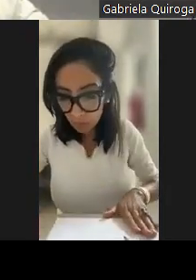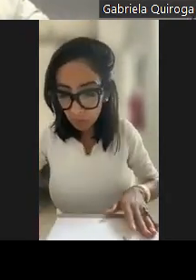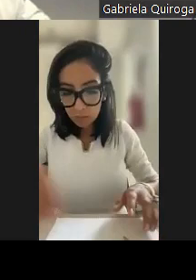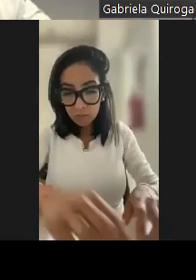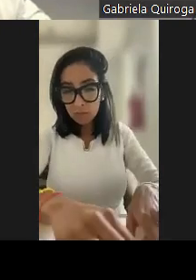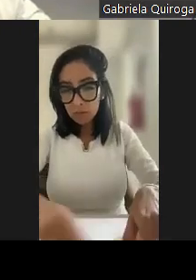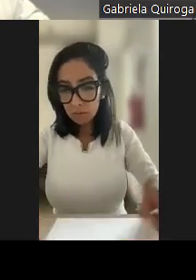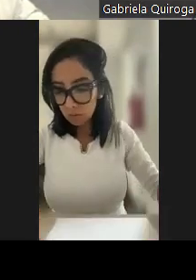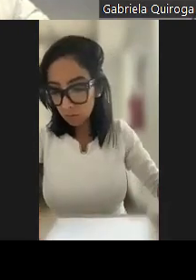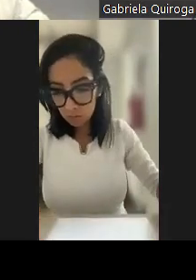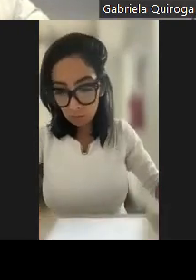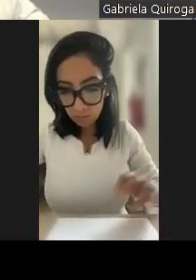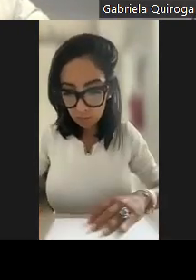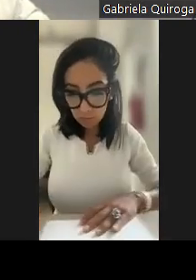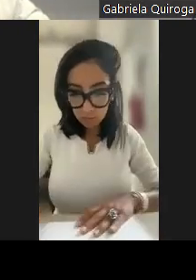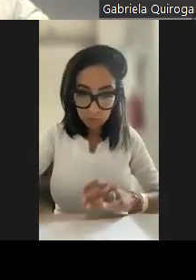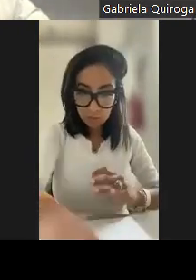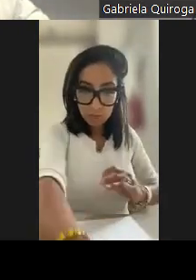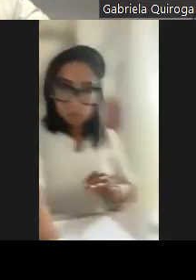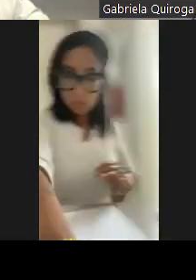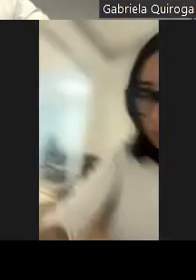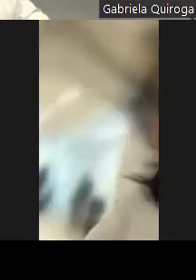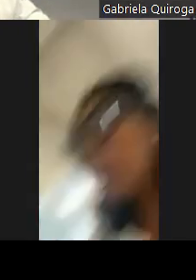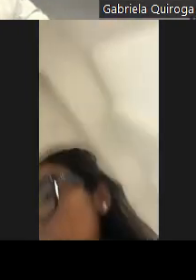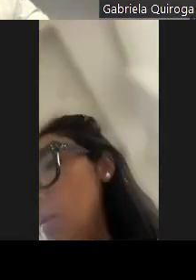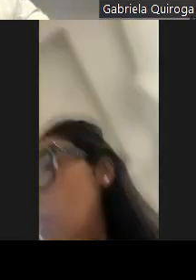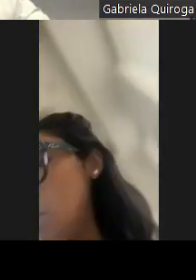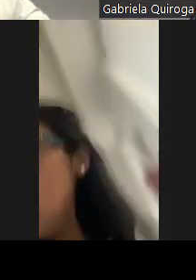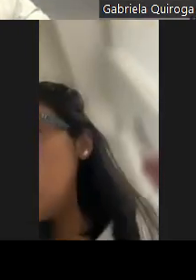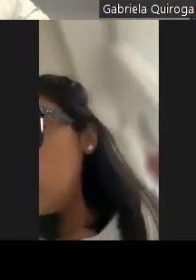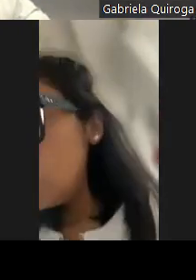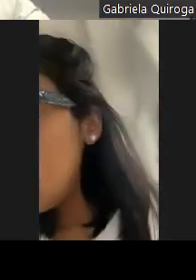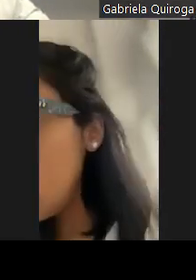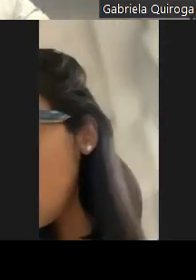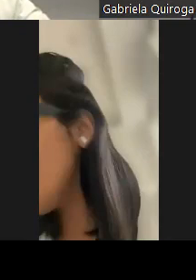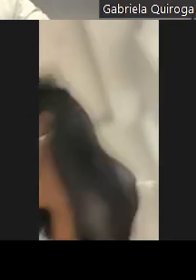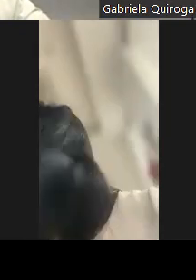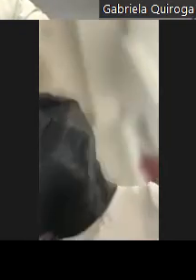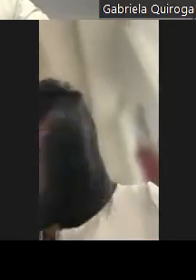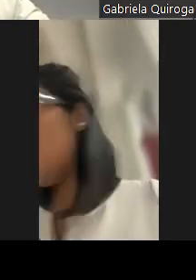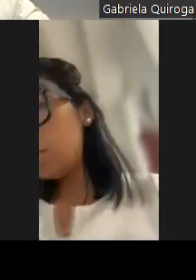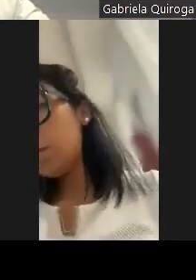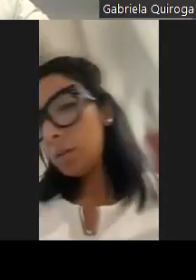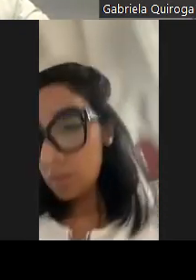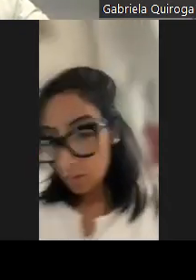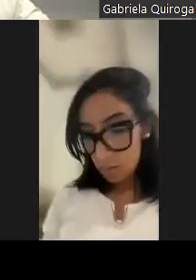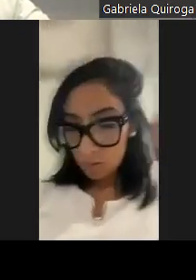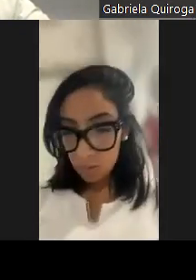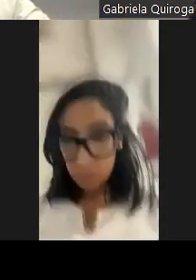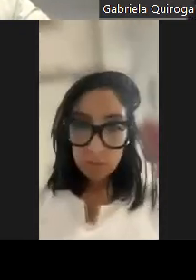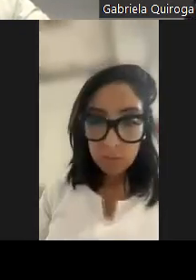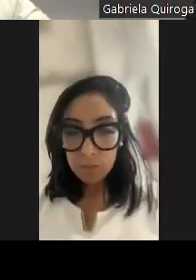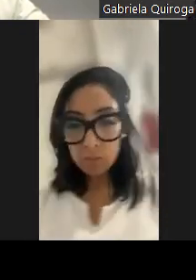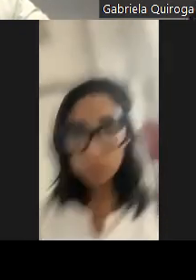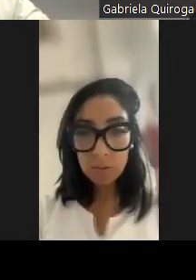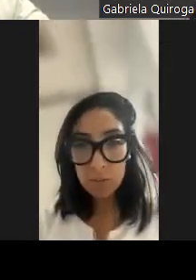de un gobierno de ningún partido. Y perdónenme, pero a mí no me cabildean epistolarmente con un oficio. Para eso